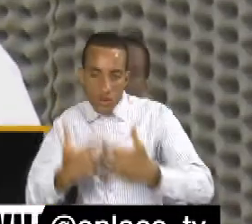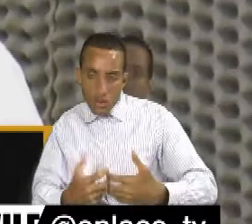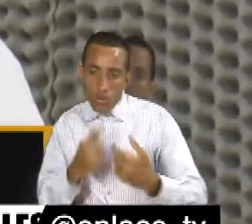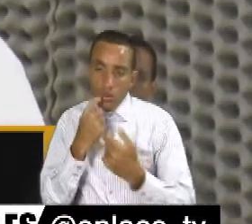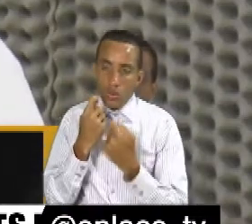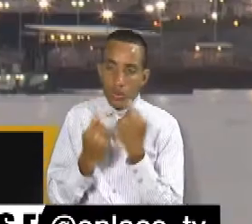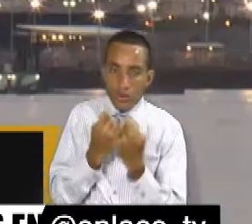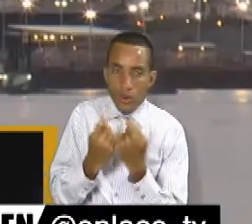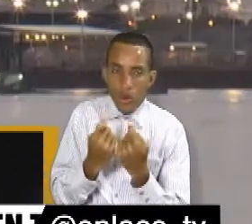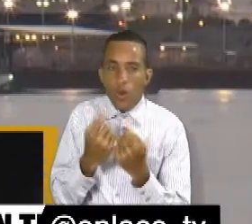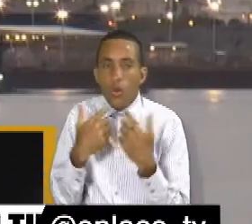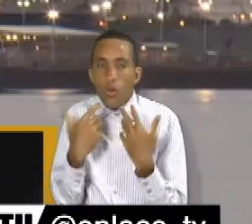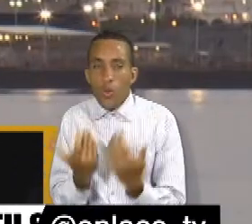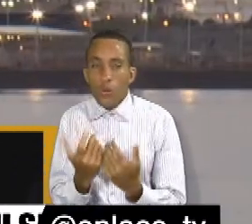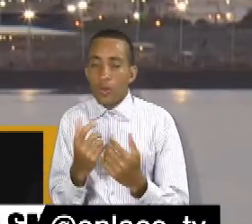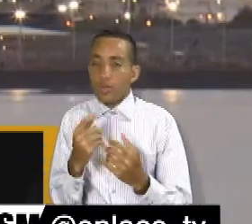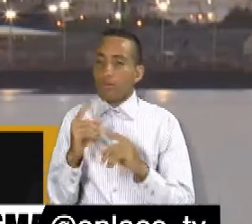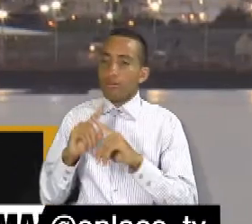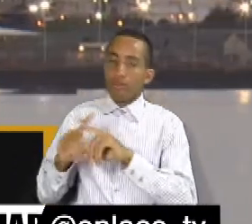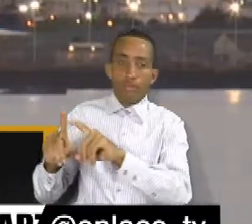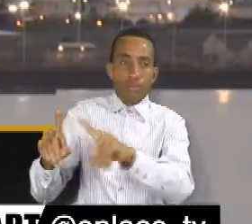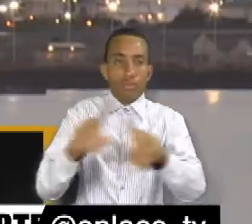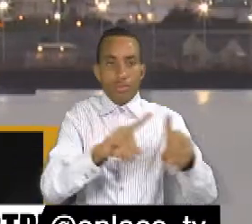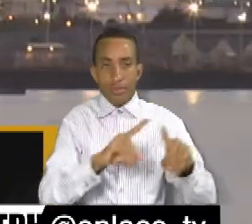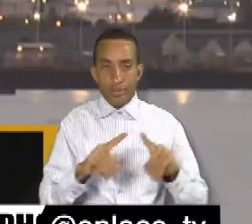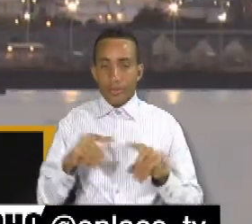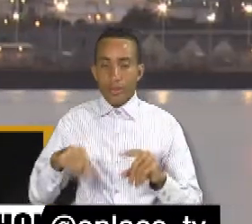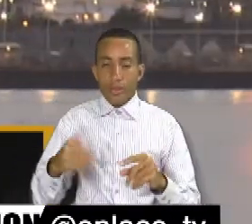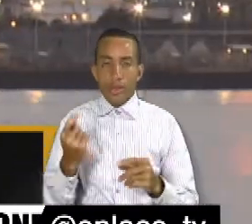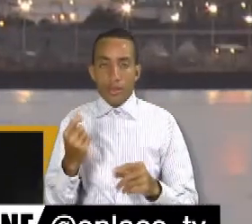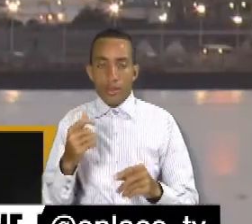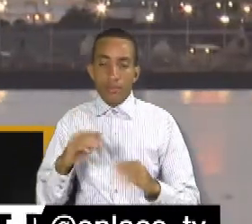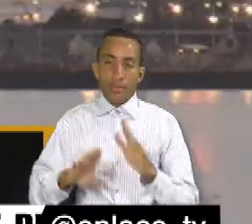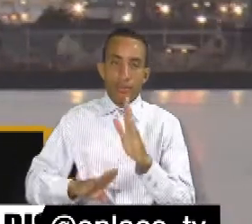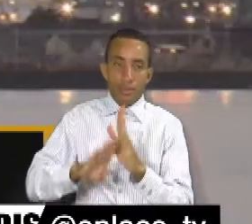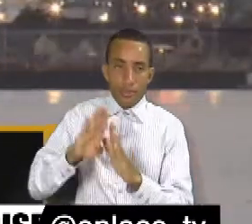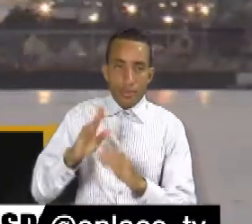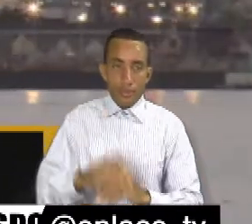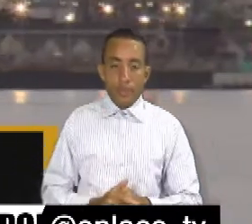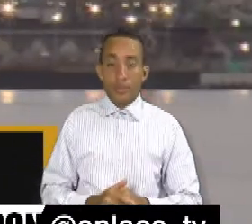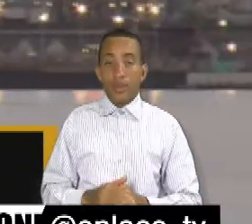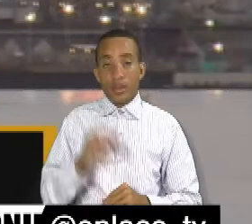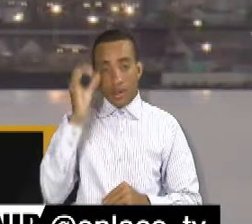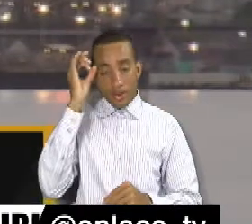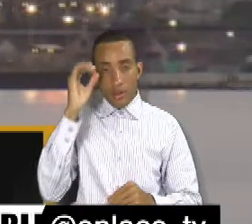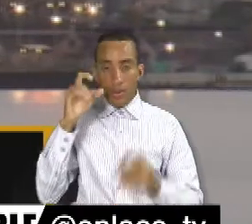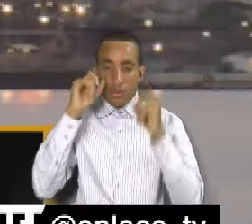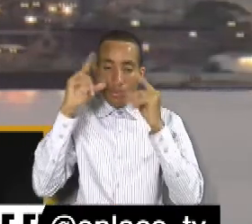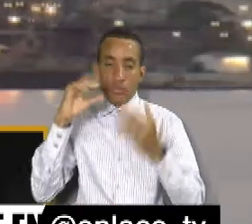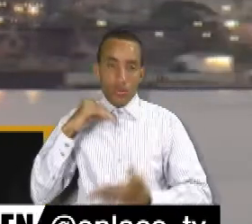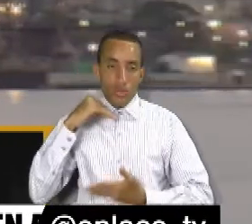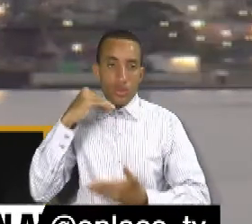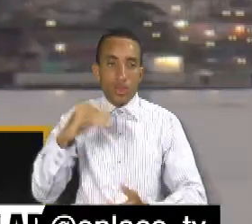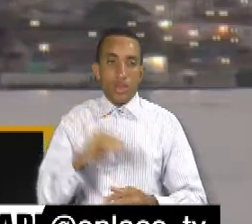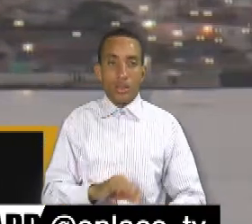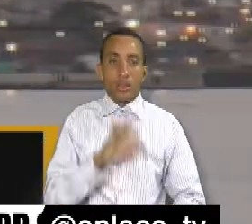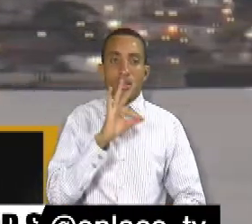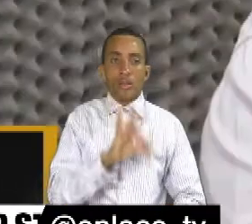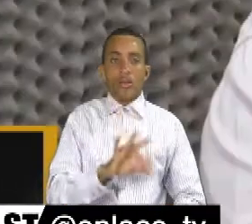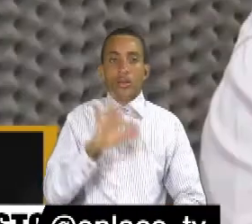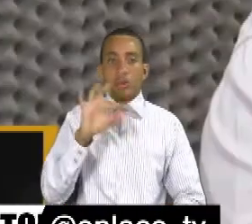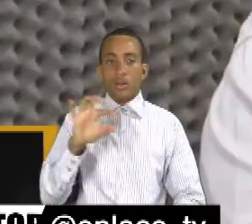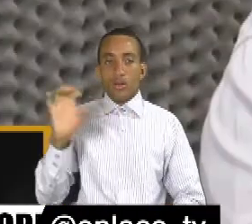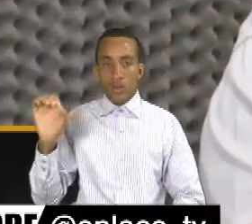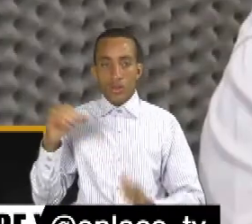para precisamente diversificar la economía de la región. Este año se espera entregar 50 premios por unos 380 millones de pesos. Partido